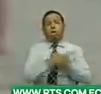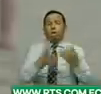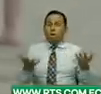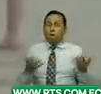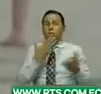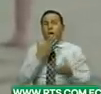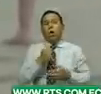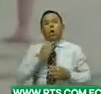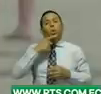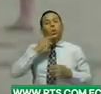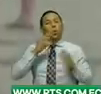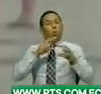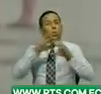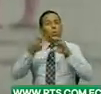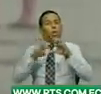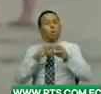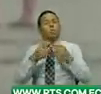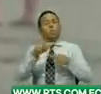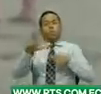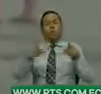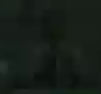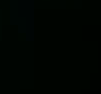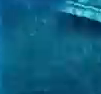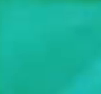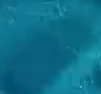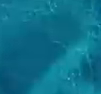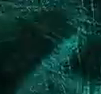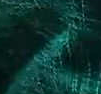abiertas, informó Sofía Vintimilla.